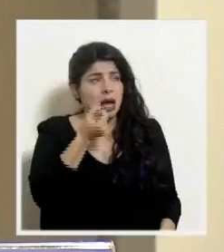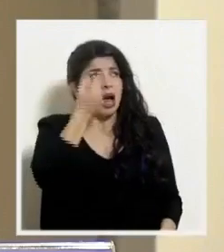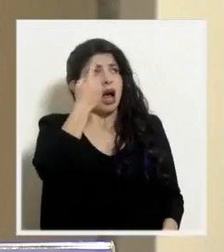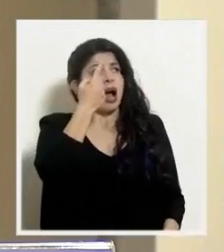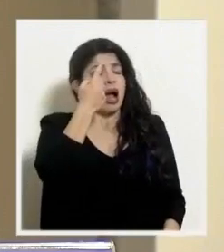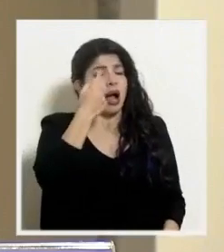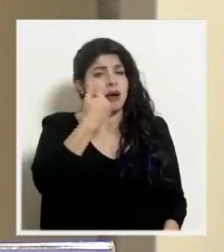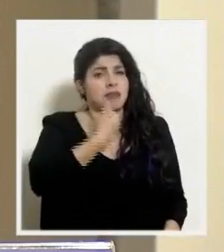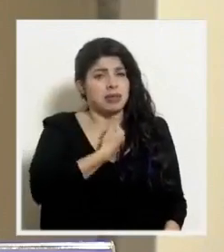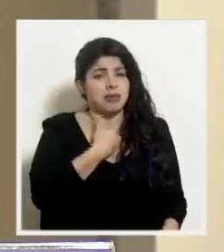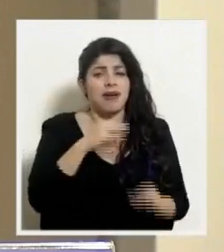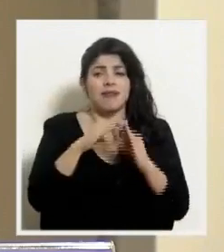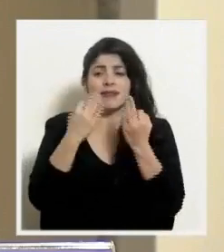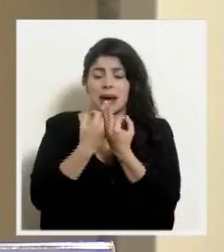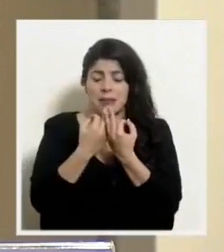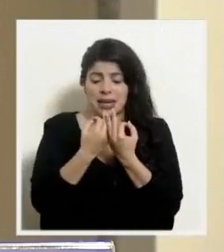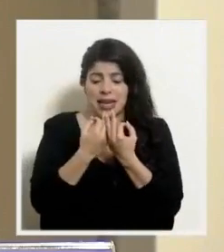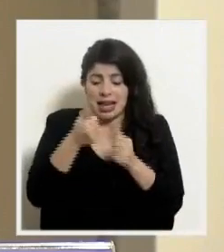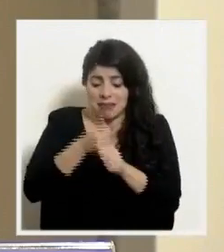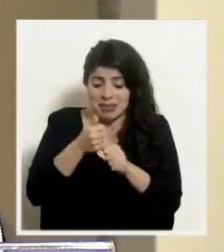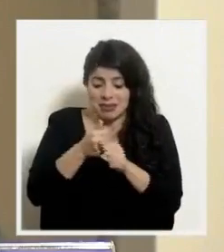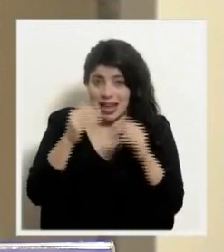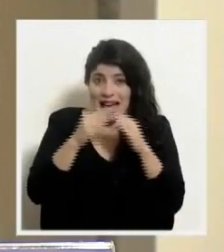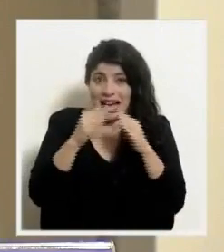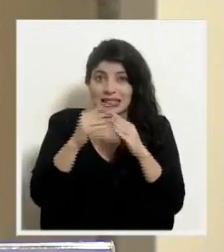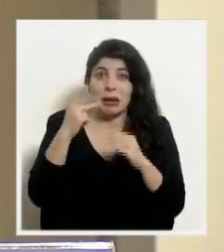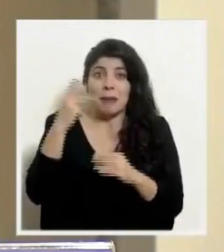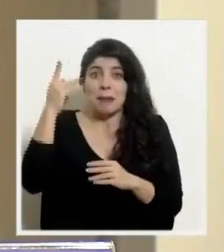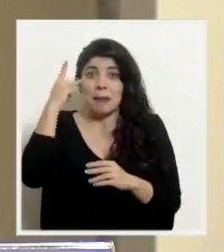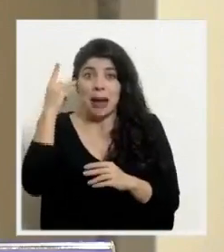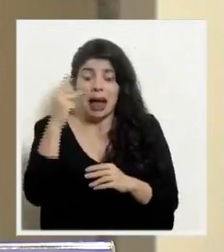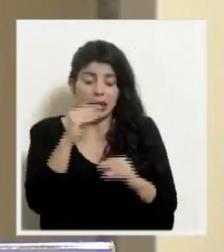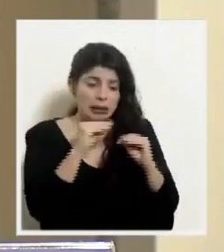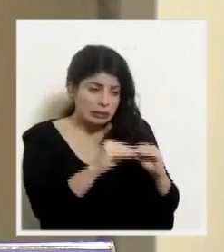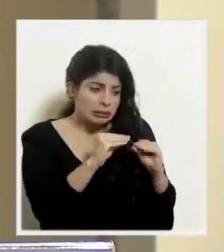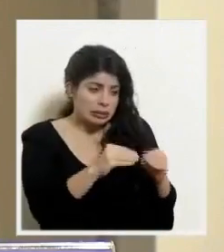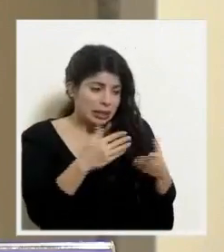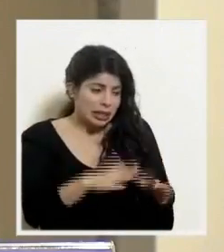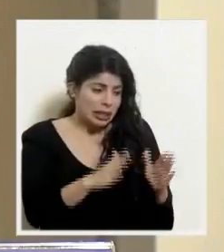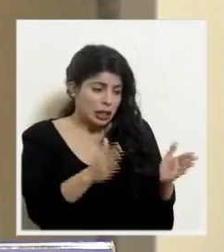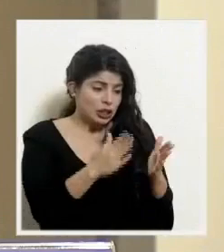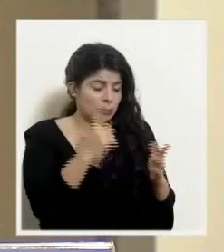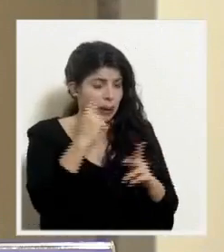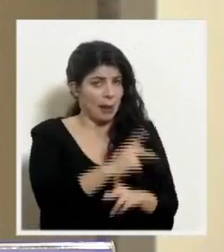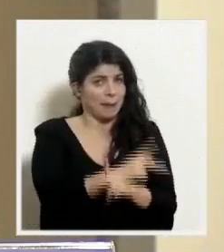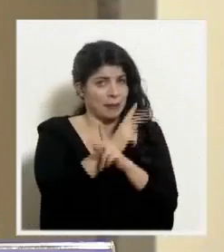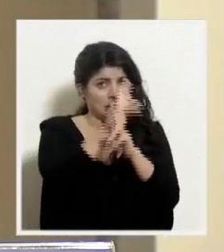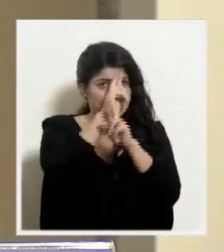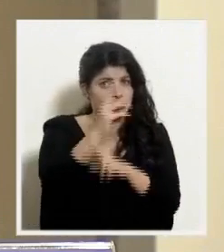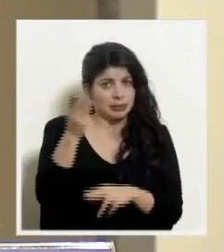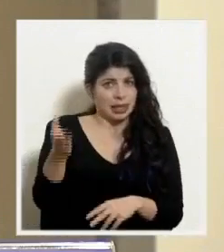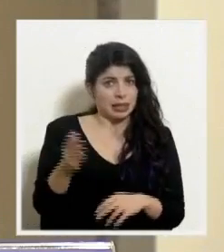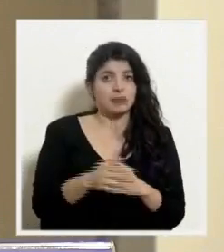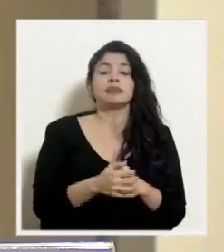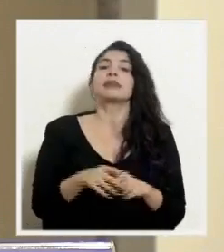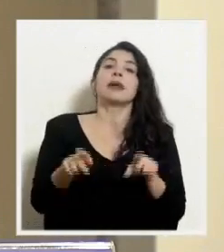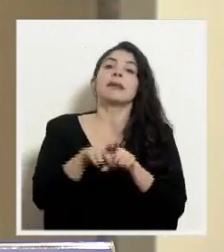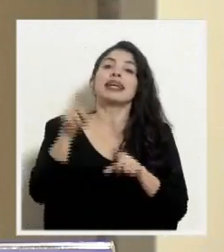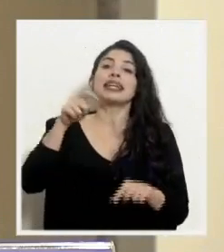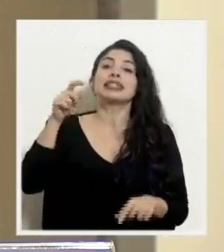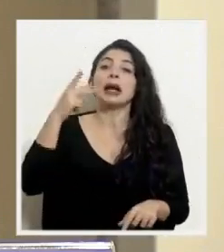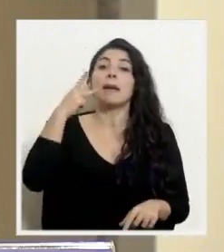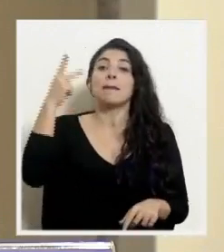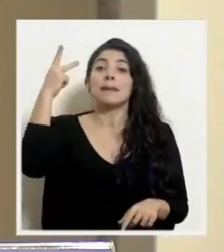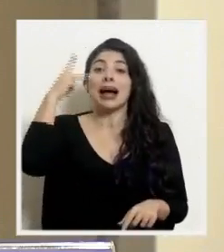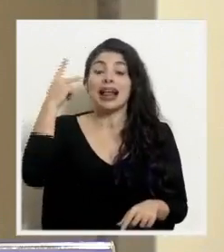de familia desde sus casas inculquen esto en sus hijos, ese mensaje preventivo. Necesitamos que los padres de familia que